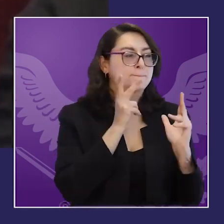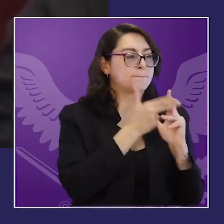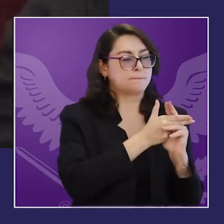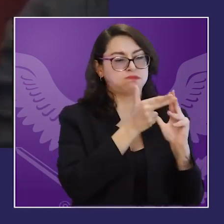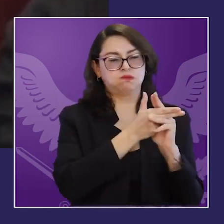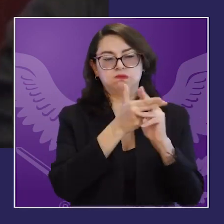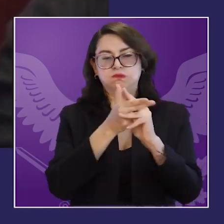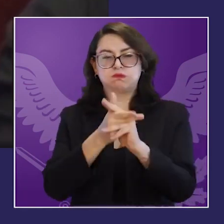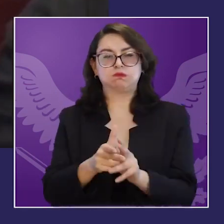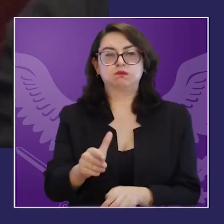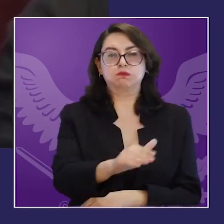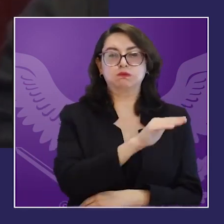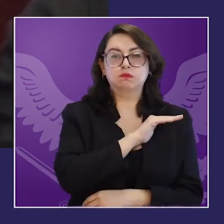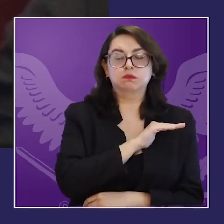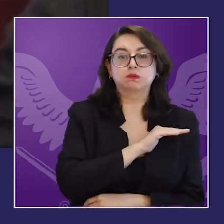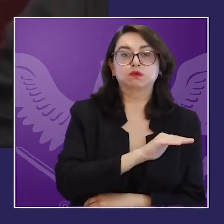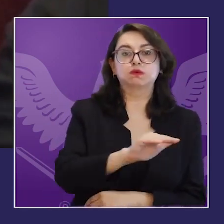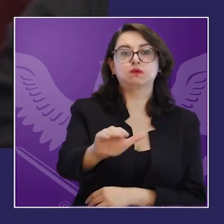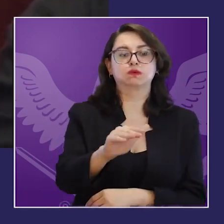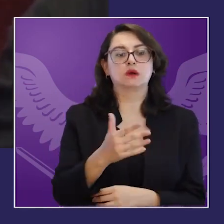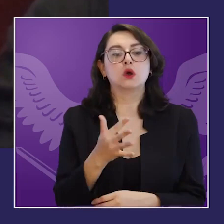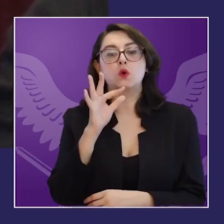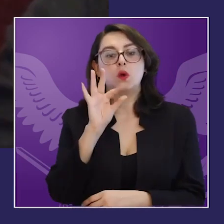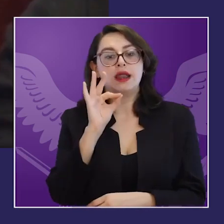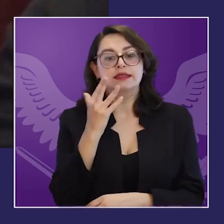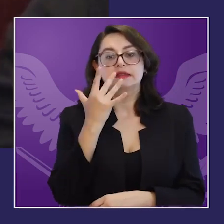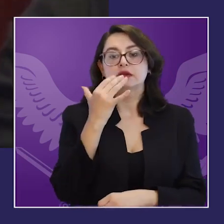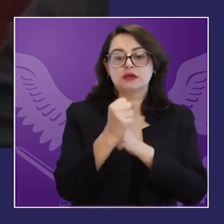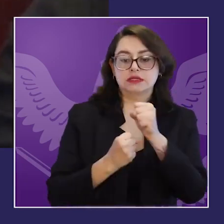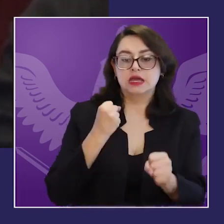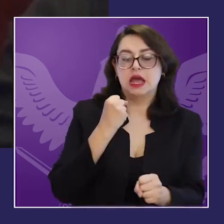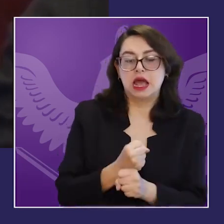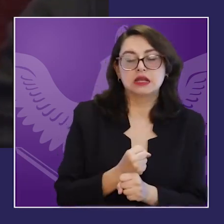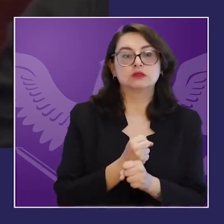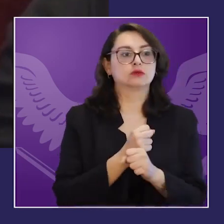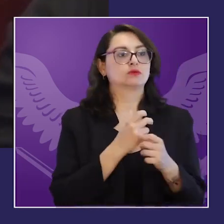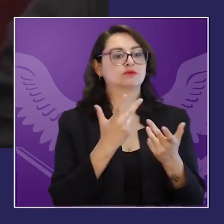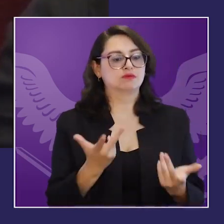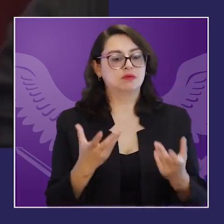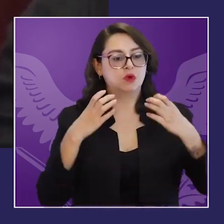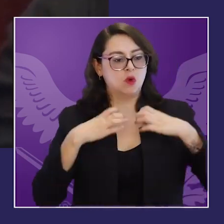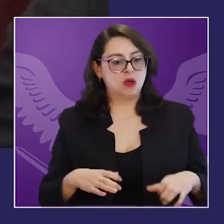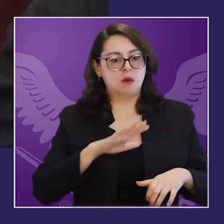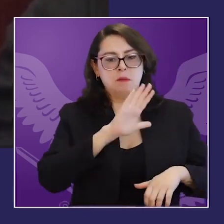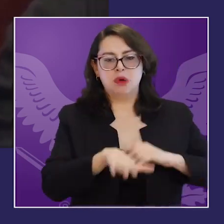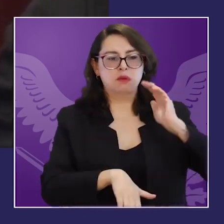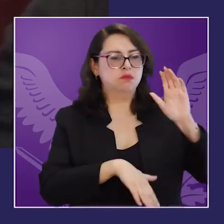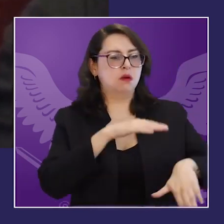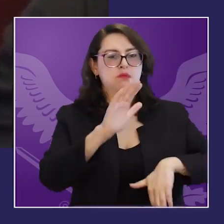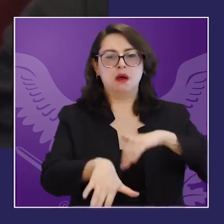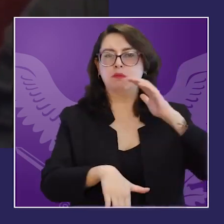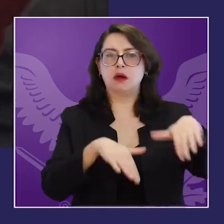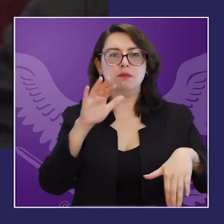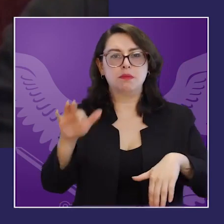de mujeres a lo largo de 40, 50 años de guerra, donde los cuerpos de las mujeres fueron parte de ese botín de guerra, donde los cuerpos